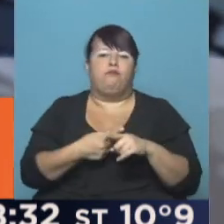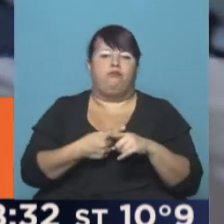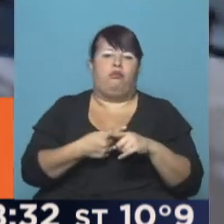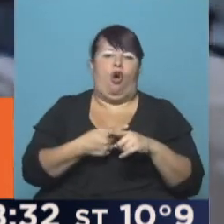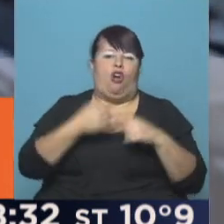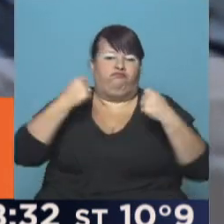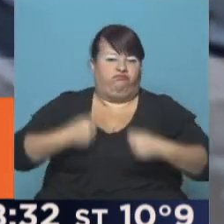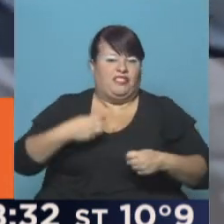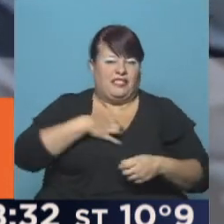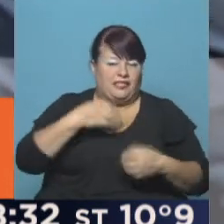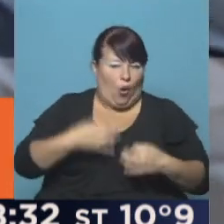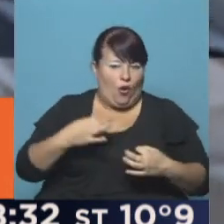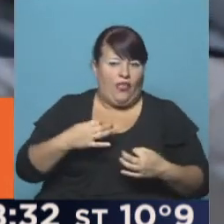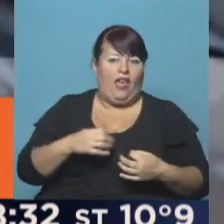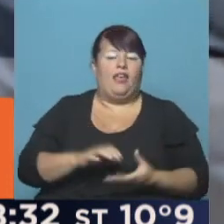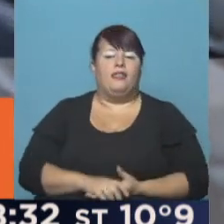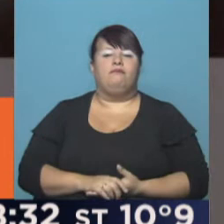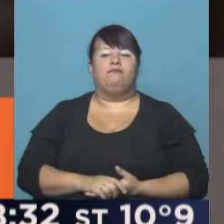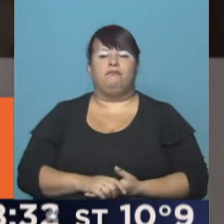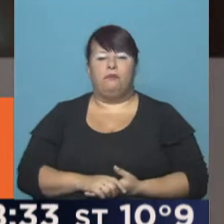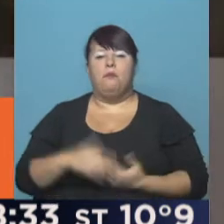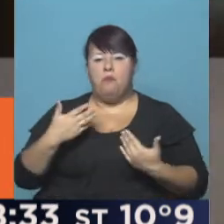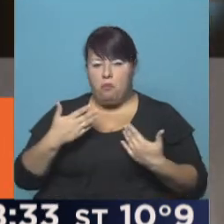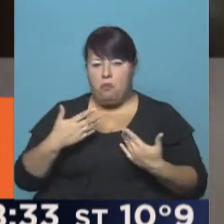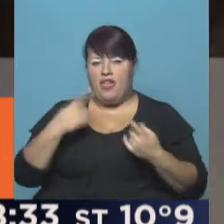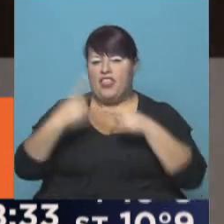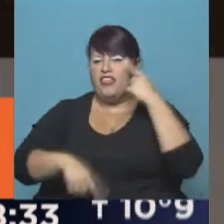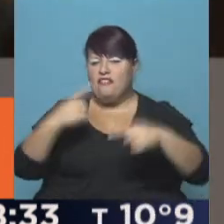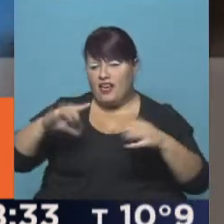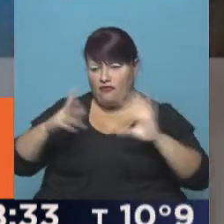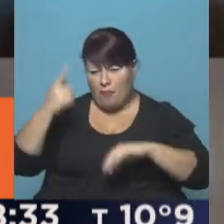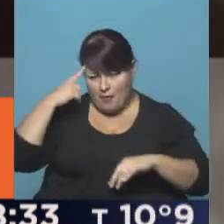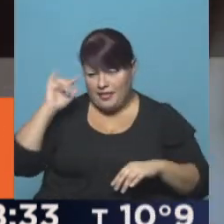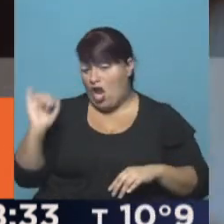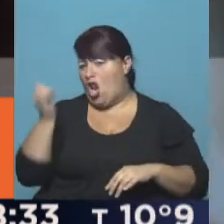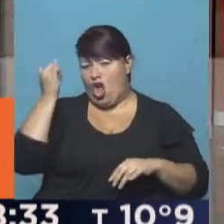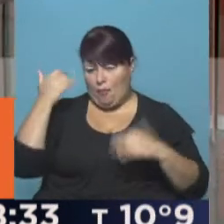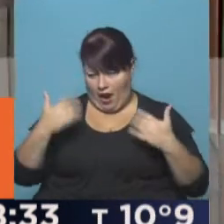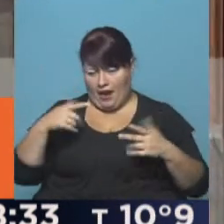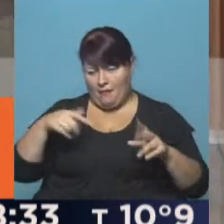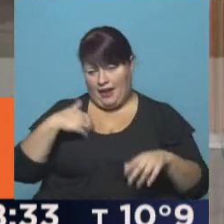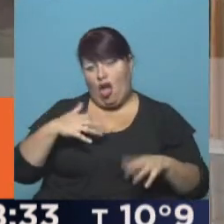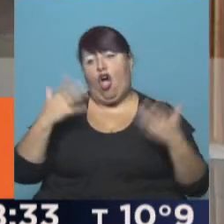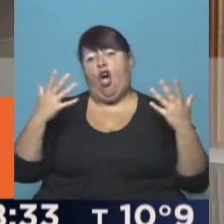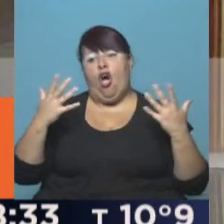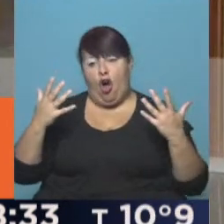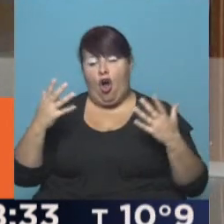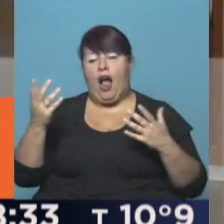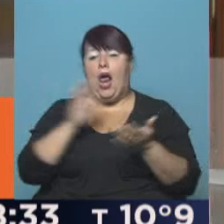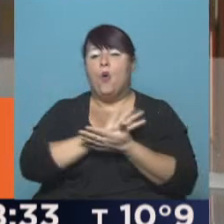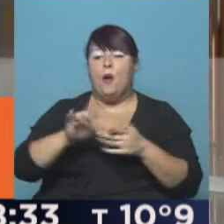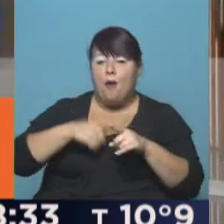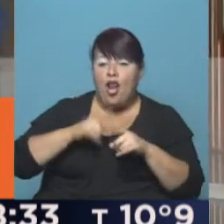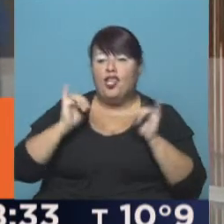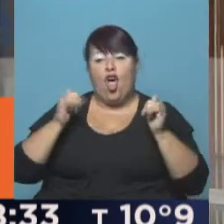las convicciones, que se pueda permitir el pluralismo de ideas, que es lo mejor que le puede suceder al Bueno, país. y ojalá que los nuevos políticos,